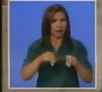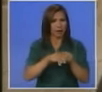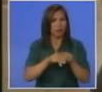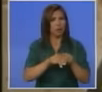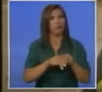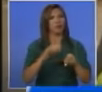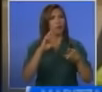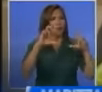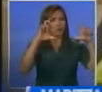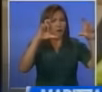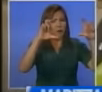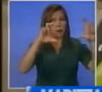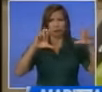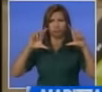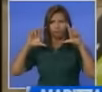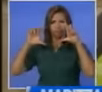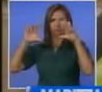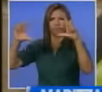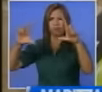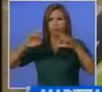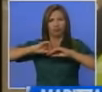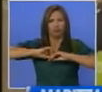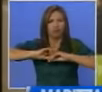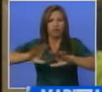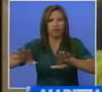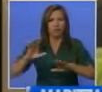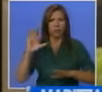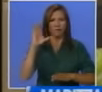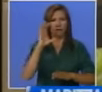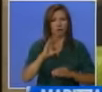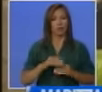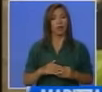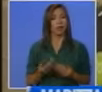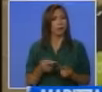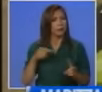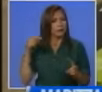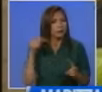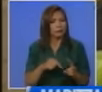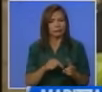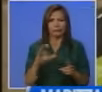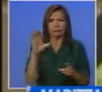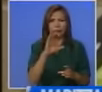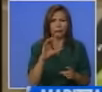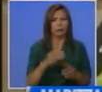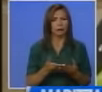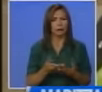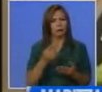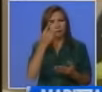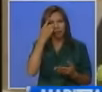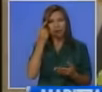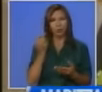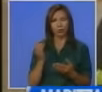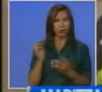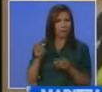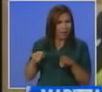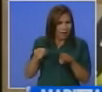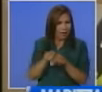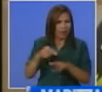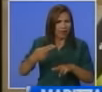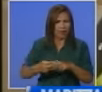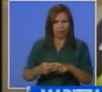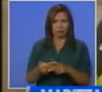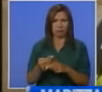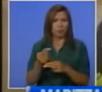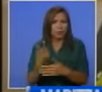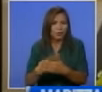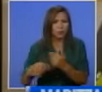que así lo encuentren y pueda pagar su crimen que cometió, porque no le importó que sea la madre de sus hijos, que sea su ex mujer. Entonces